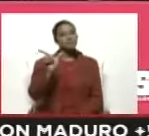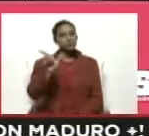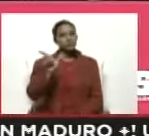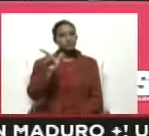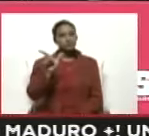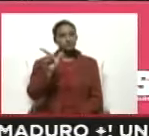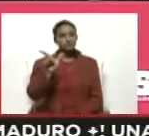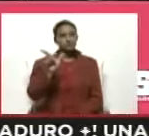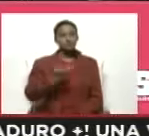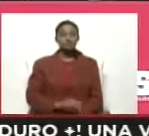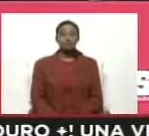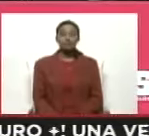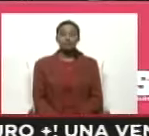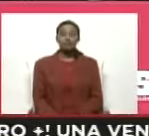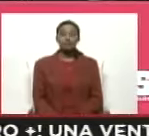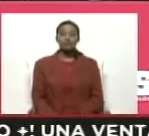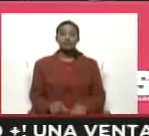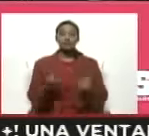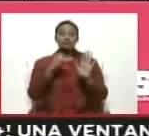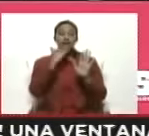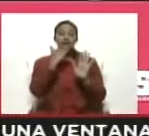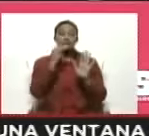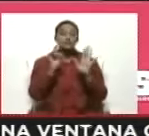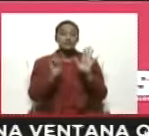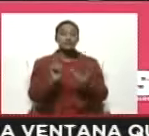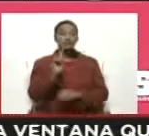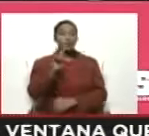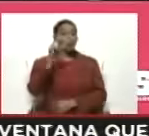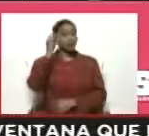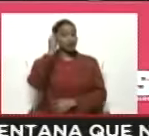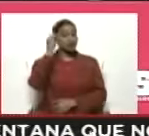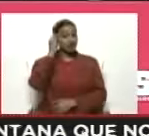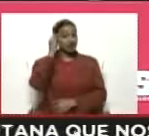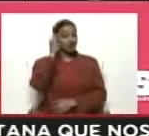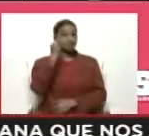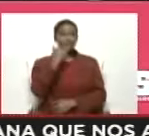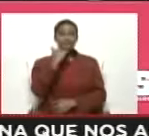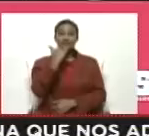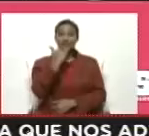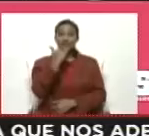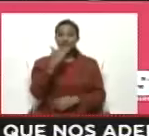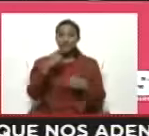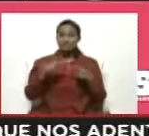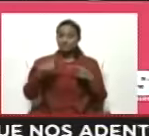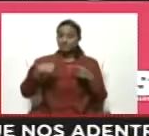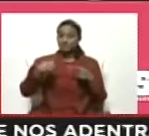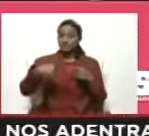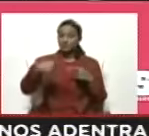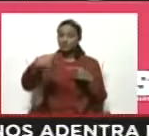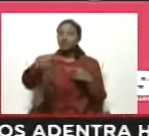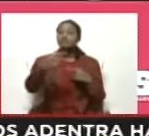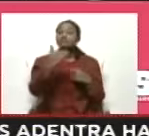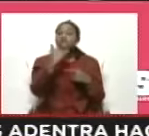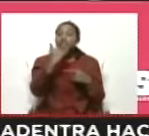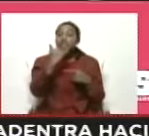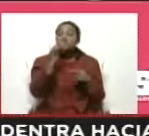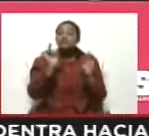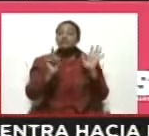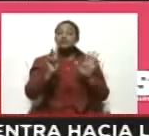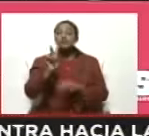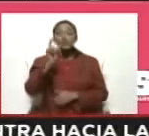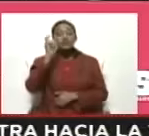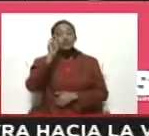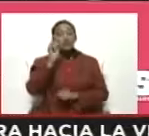a 62 días de un lindo amanecer. 62 días del 28 de